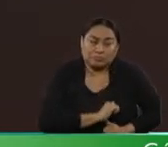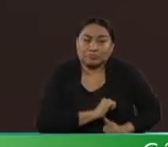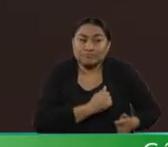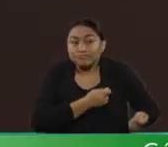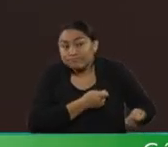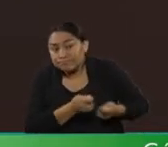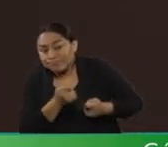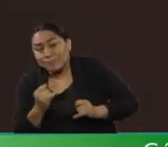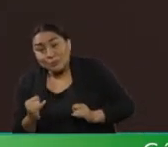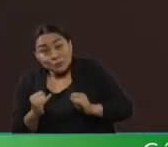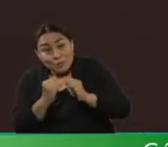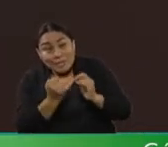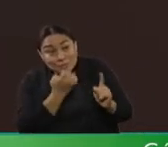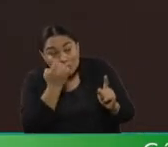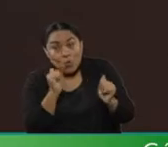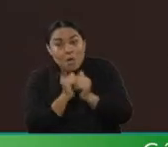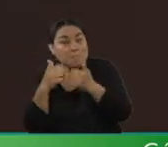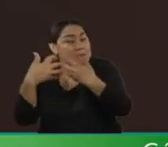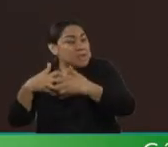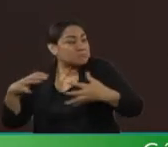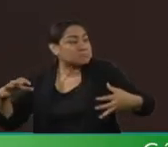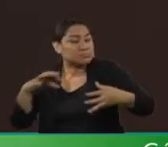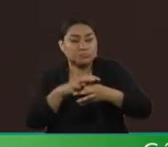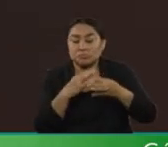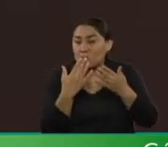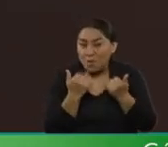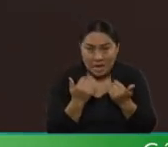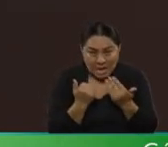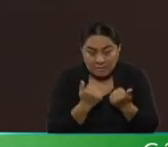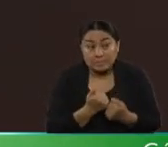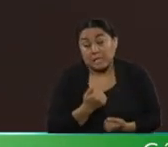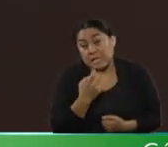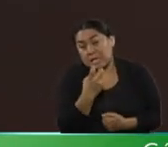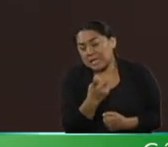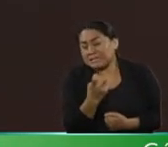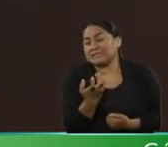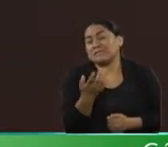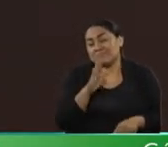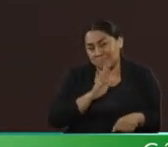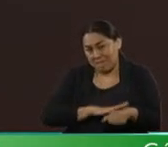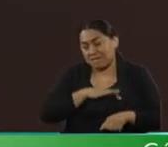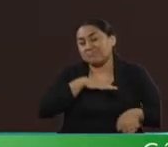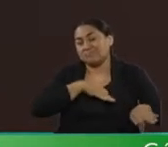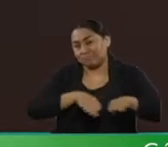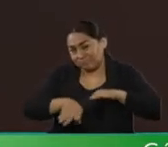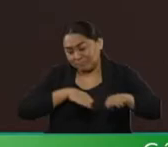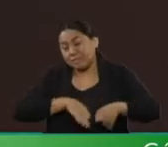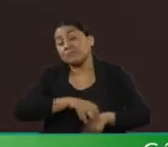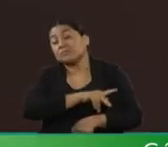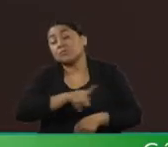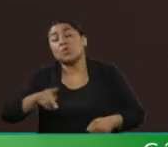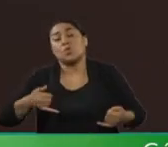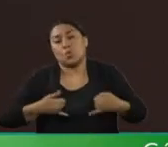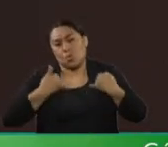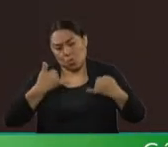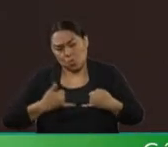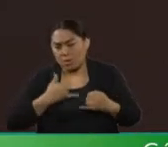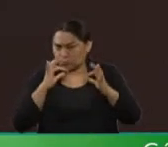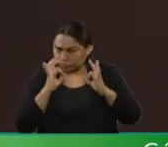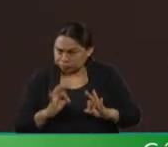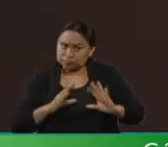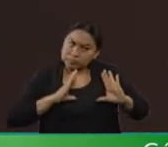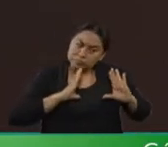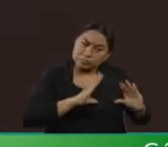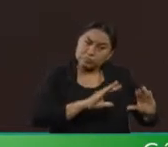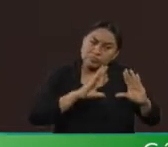instituciones educativas y las empresas lo que representa un desafío para que los jóvenes reciban una verdadera